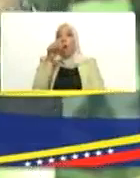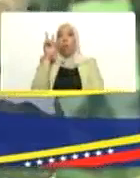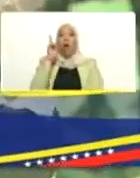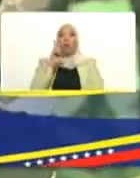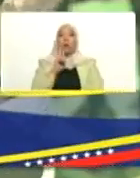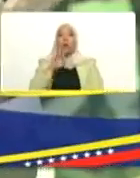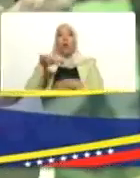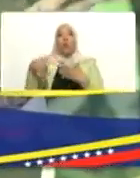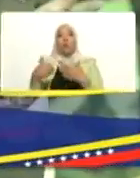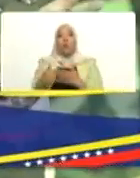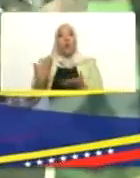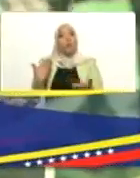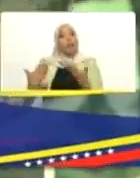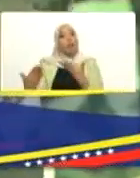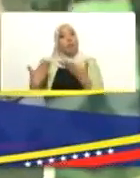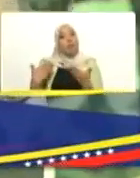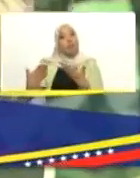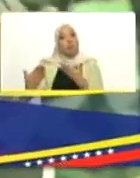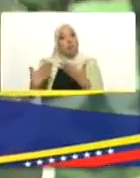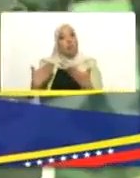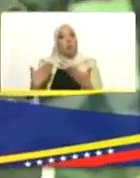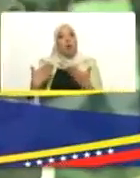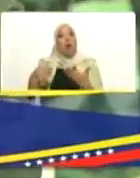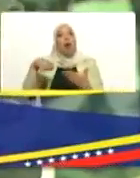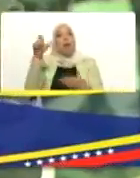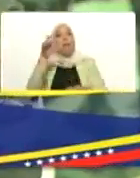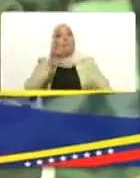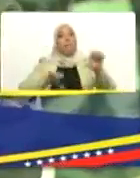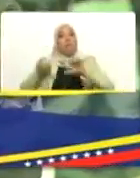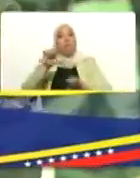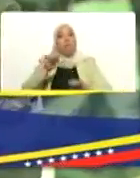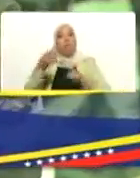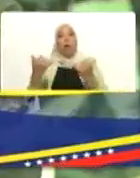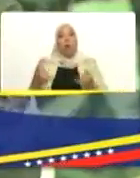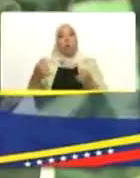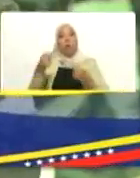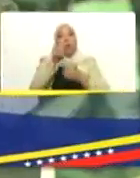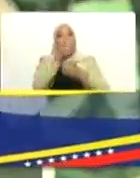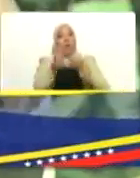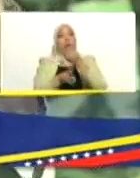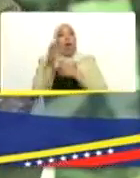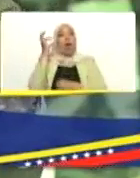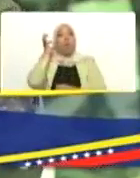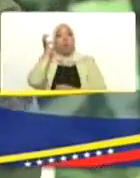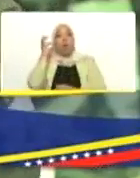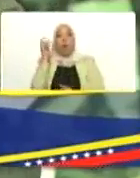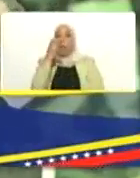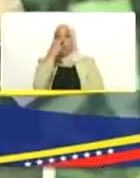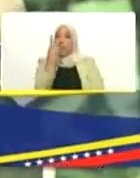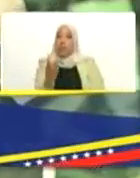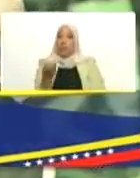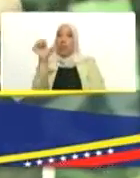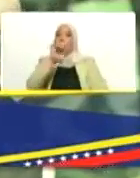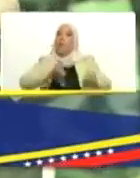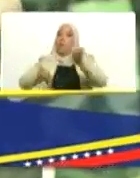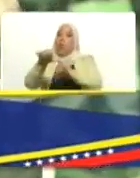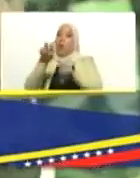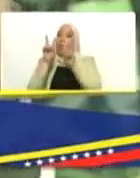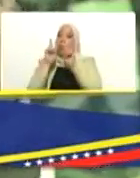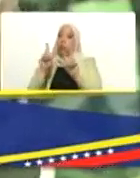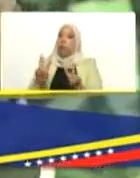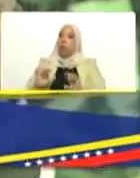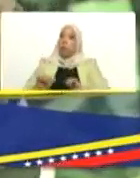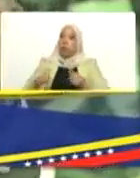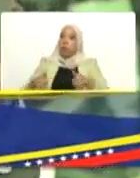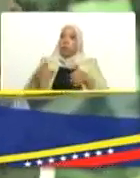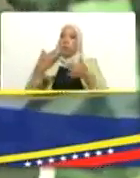tienen todos los servicios para un laboratorio. Ahora nuestra vicepresidenta Gabriela Jiménez está visitando los laboratorios para renovar